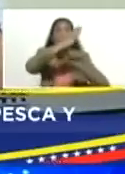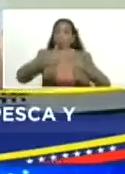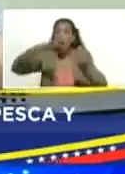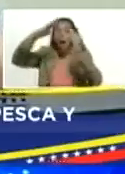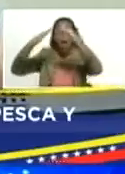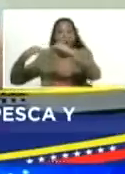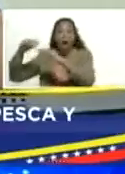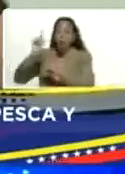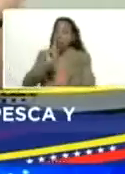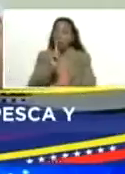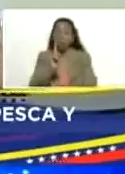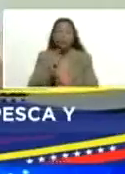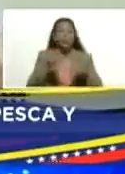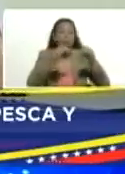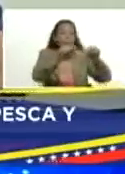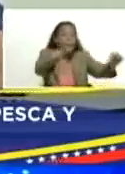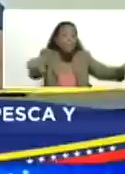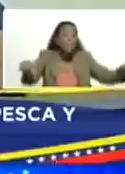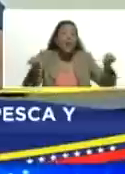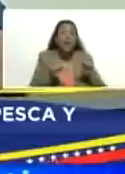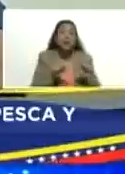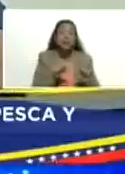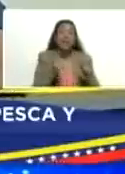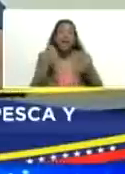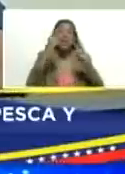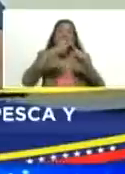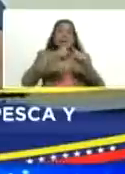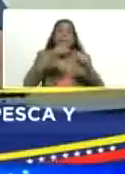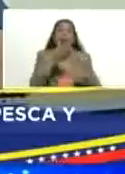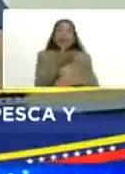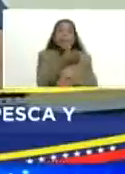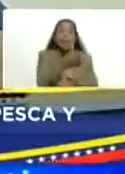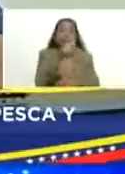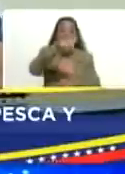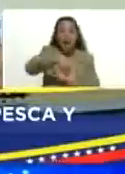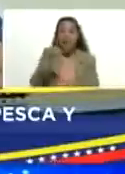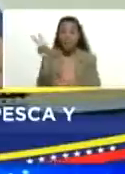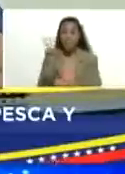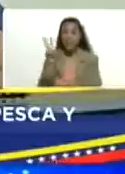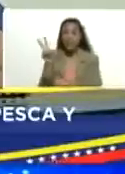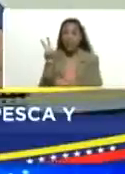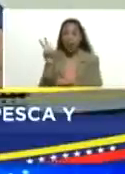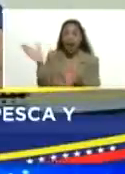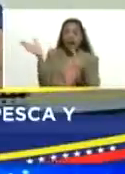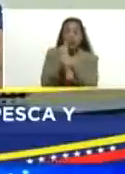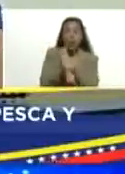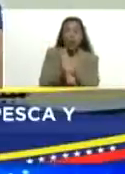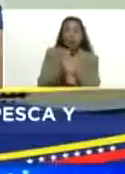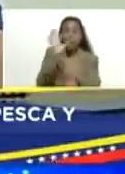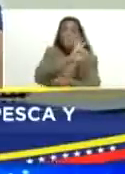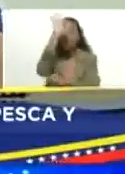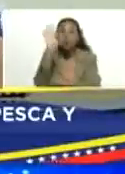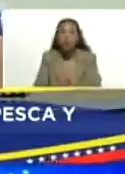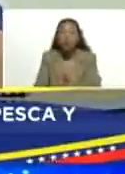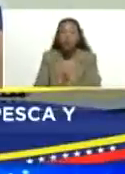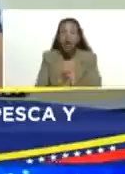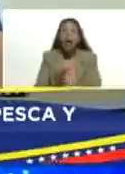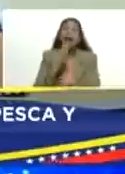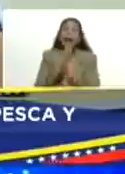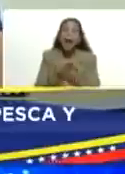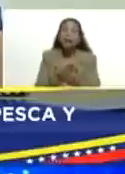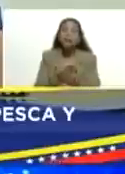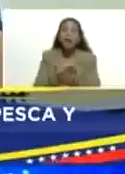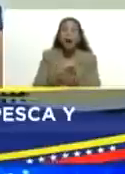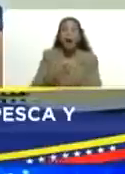hidrobiológicos, cualquier cantidad de especies y otros como tal. En Venezuela, nosotros hemos alcanzado la cifra que usted mencionó anteriormente gracias al